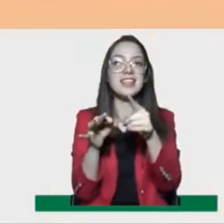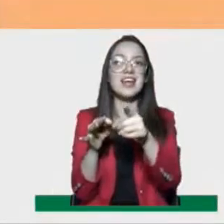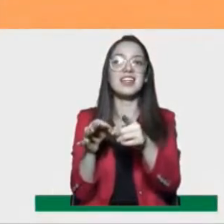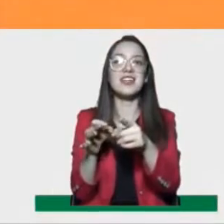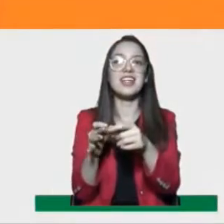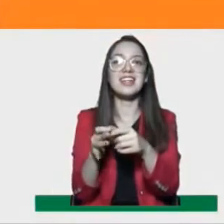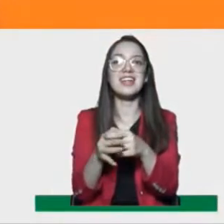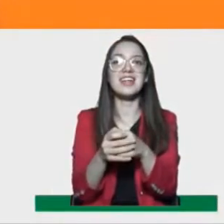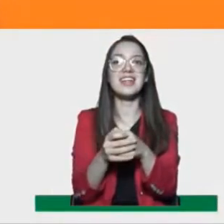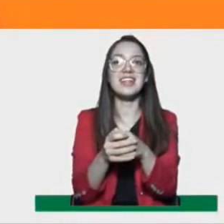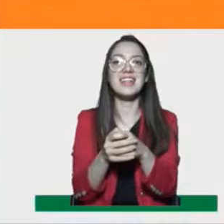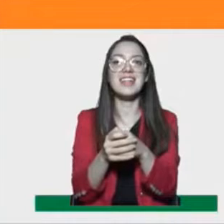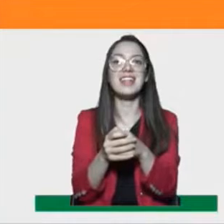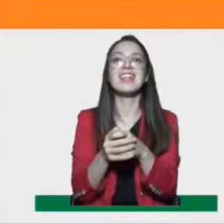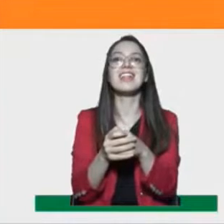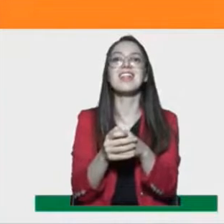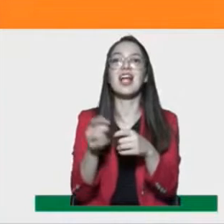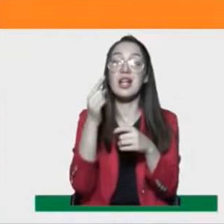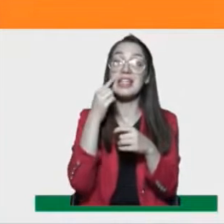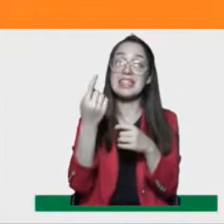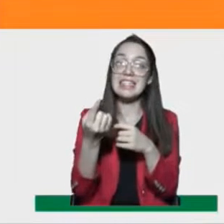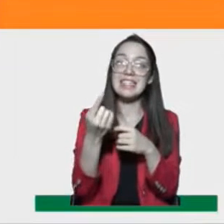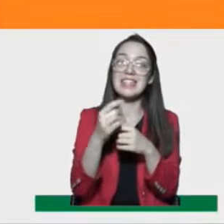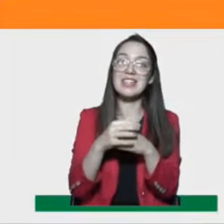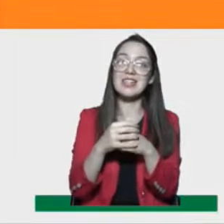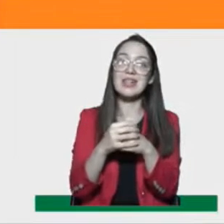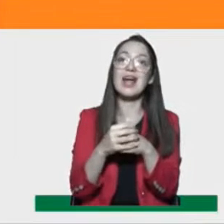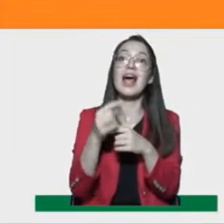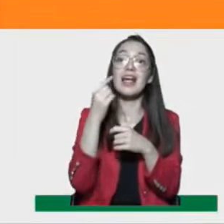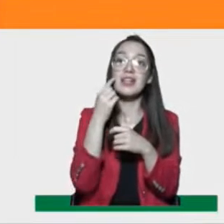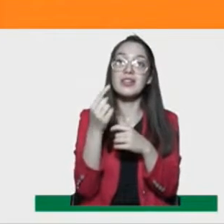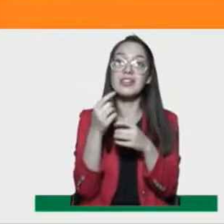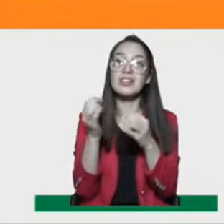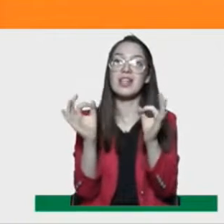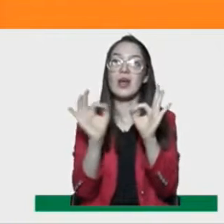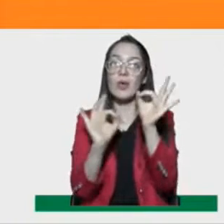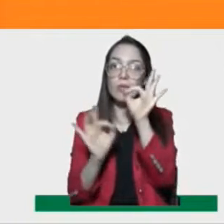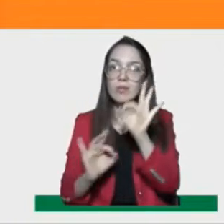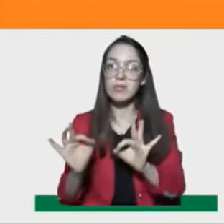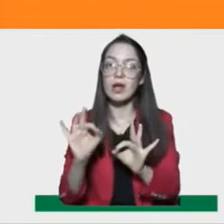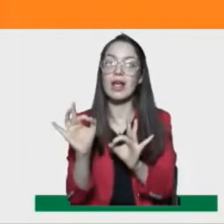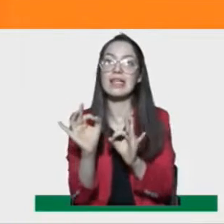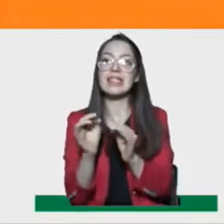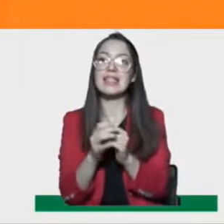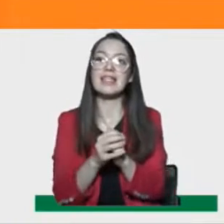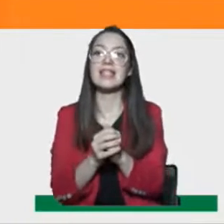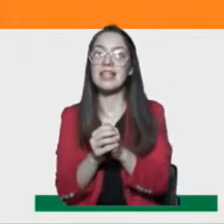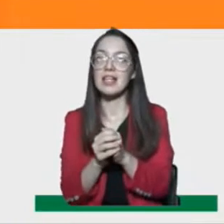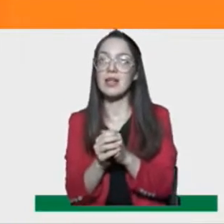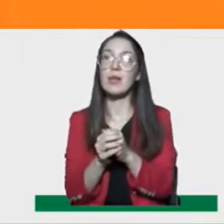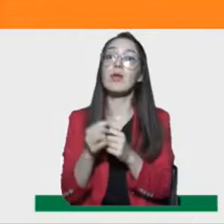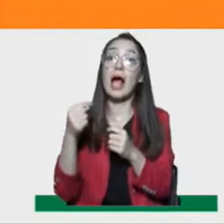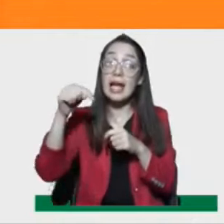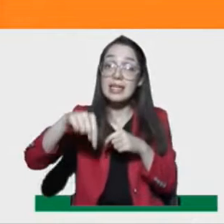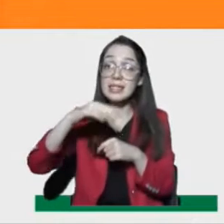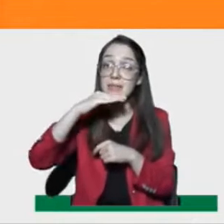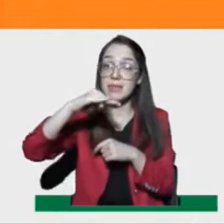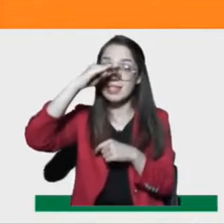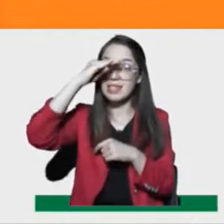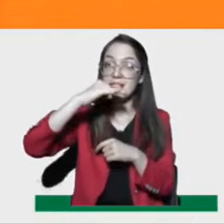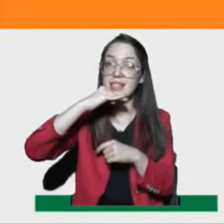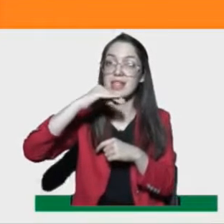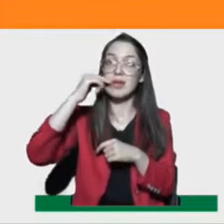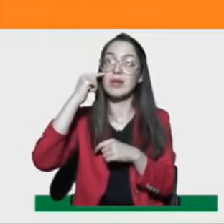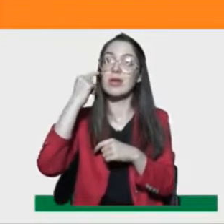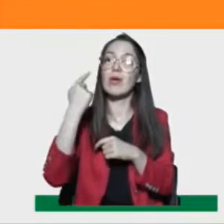visitantes internacionales, puedes decir de que Medellín es una de las ciudades, digamos, mejor posicionadas en términos